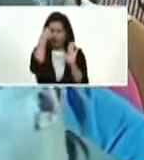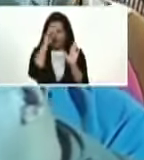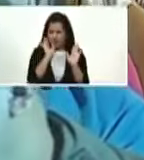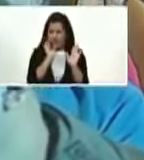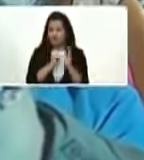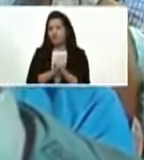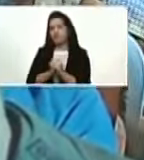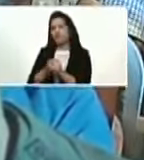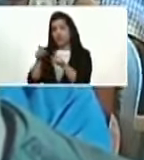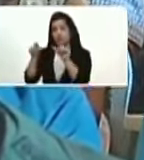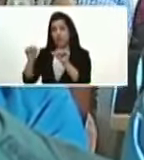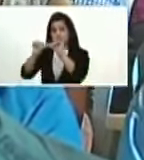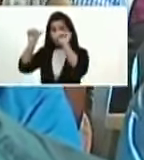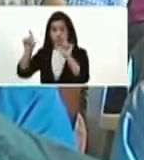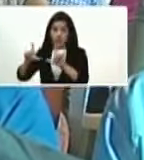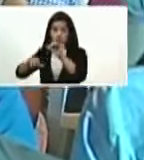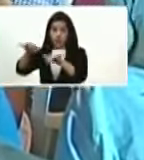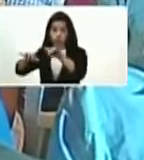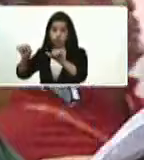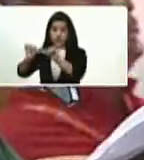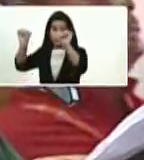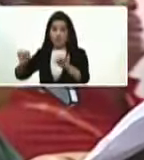la venezolana de la industria de